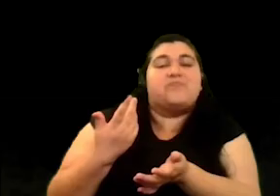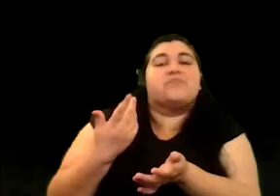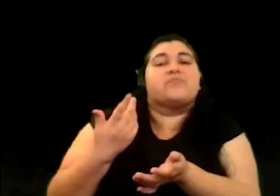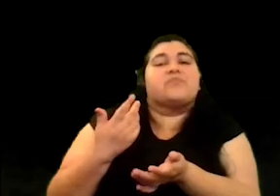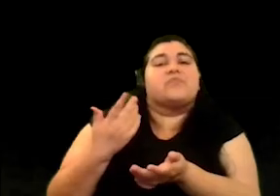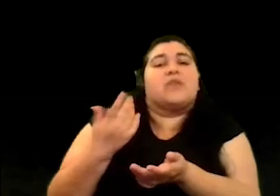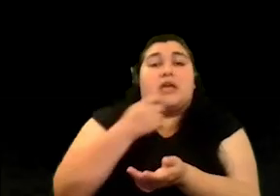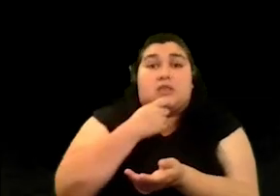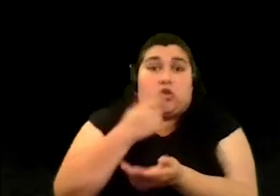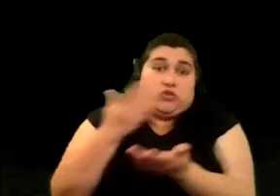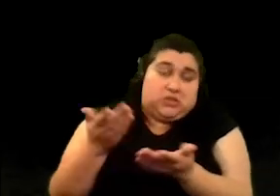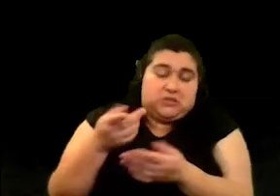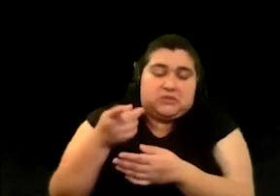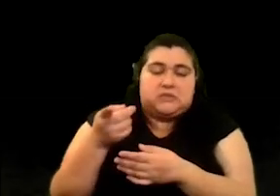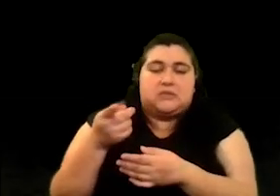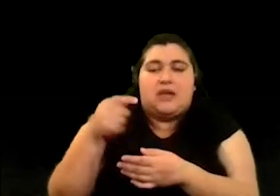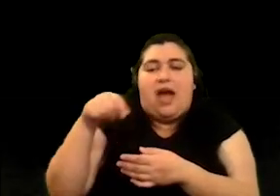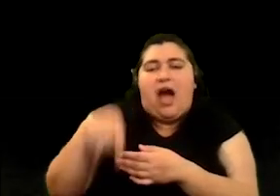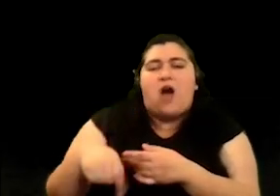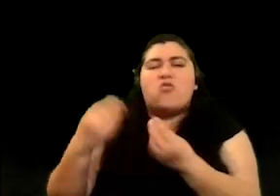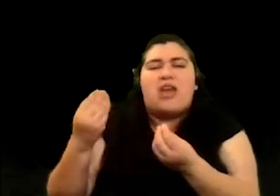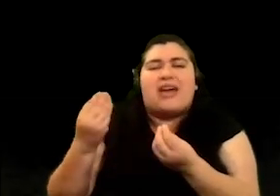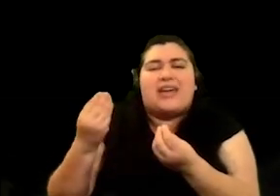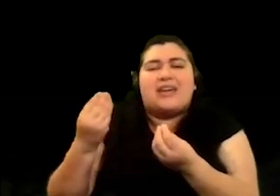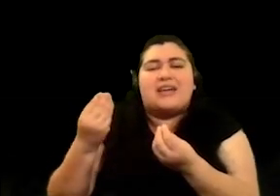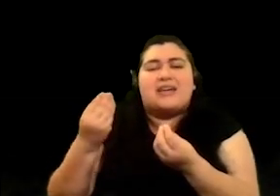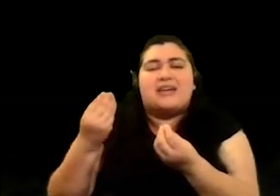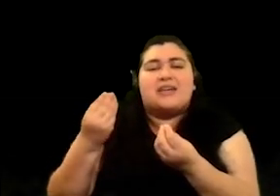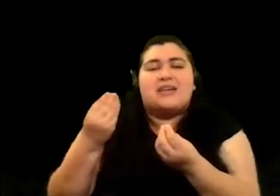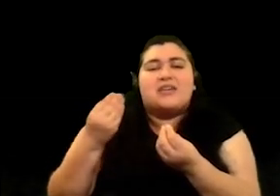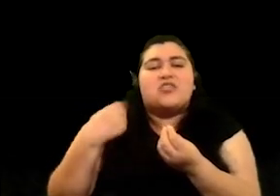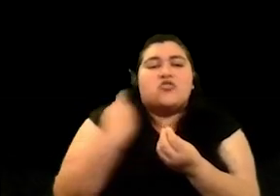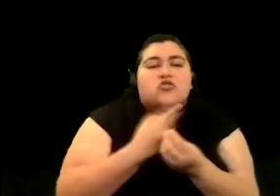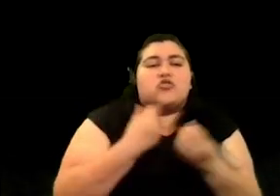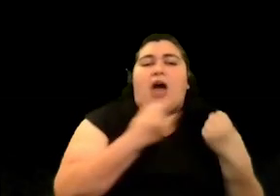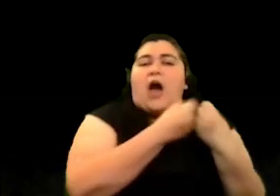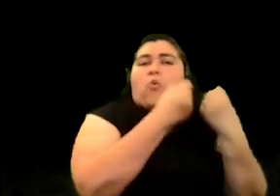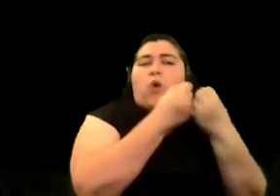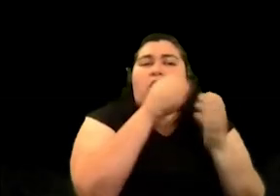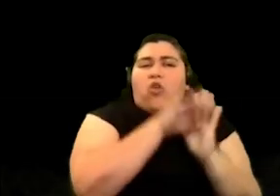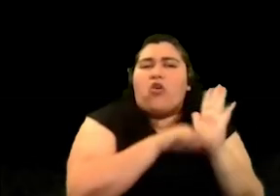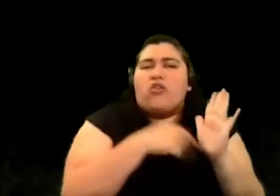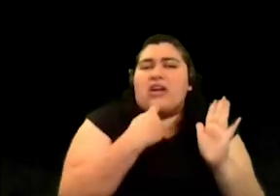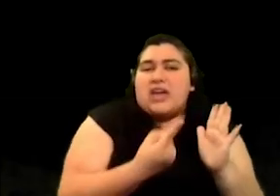Entonces, ahora, ¿qué es lo que puede ser que encontremos en el tratado? El PPT.